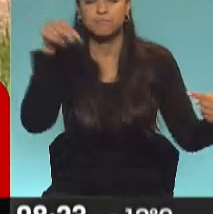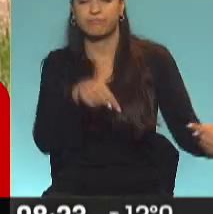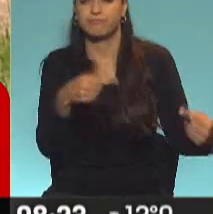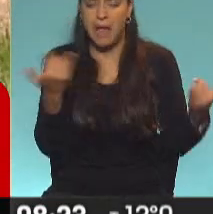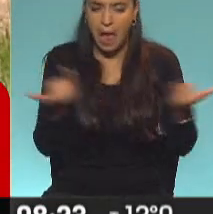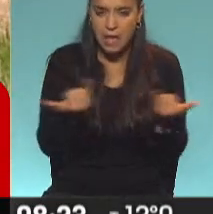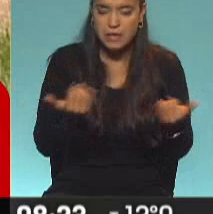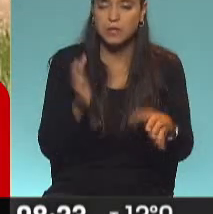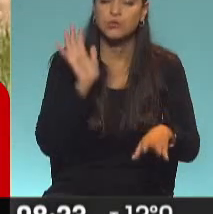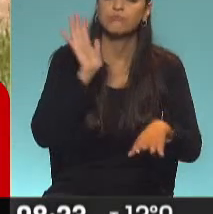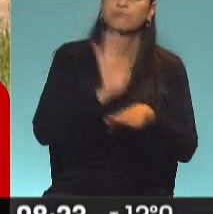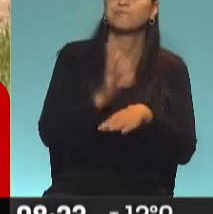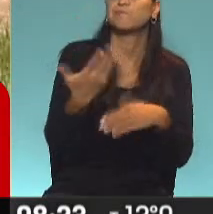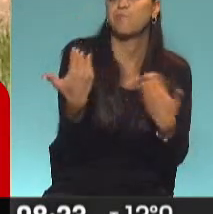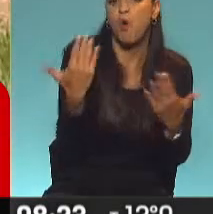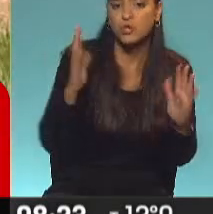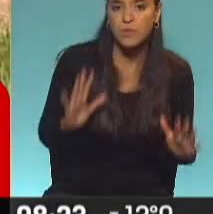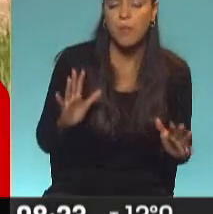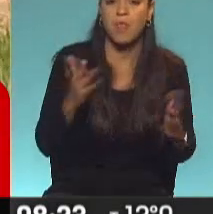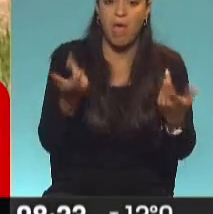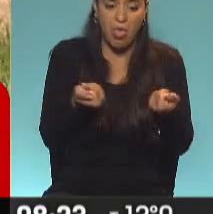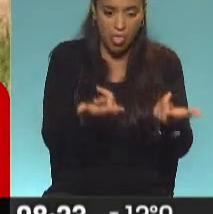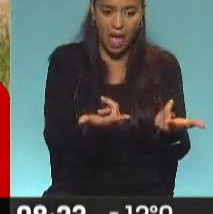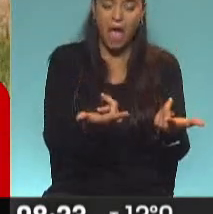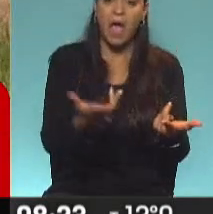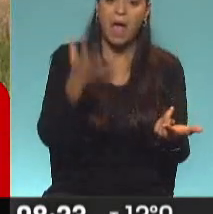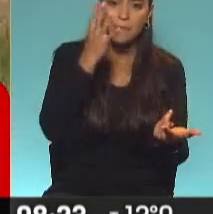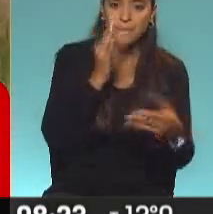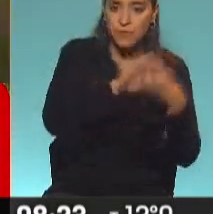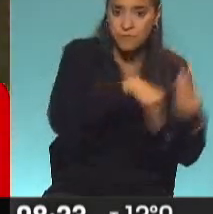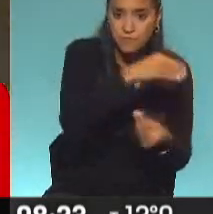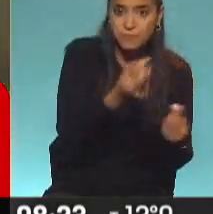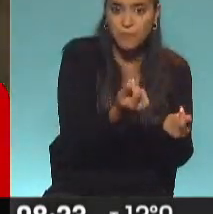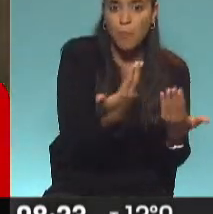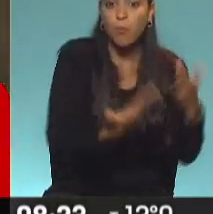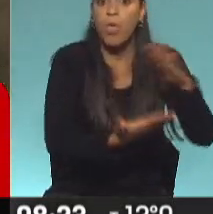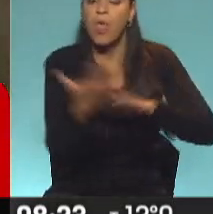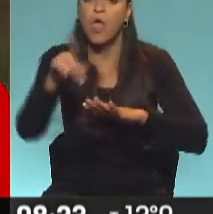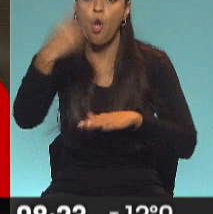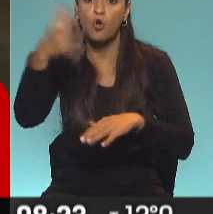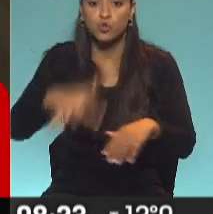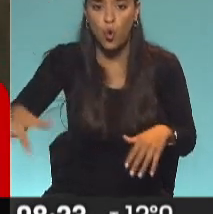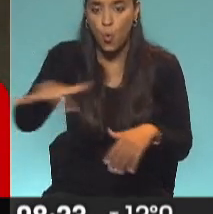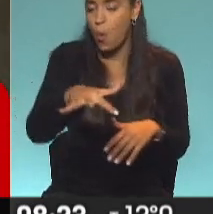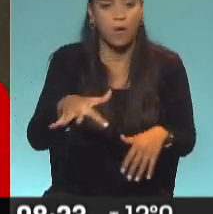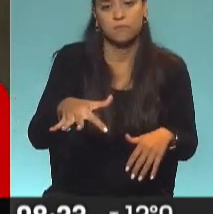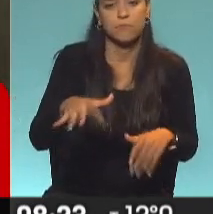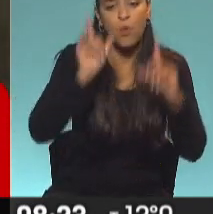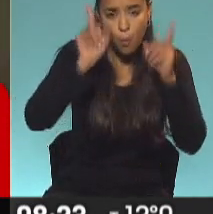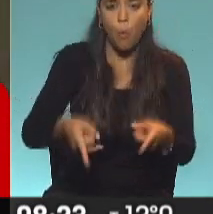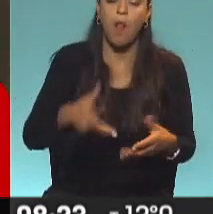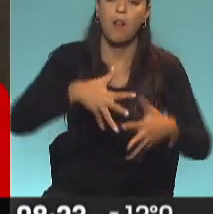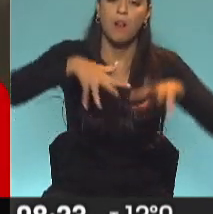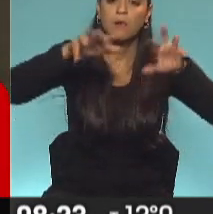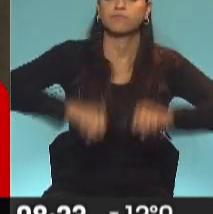En cuanto a esta posibilidad dineraria que se le da a las familias para que puedan ir a otro lugar. Bueno, a pesar de esto,